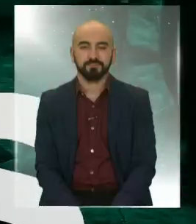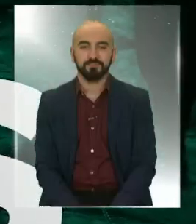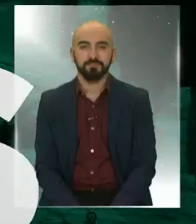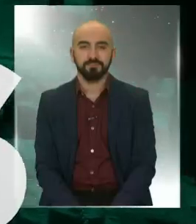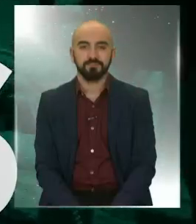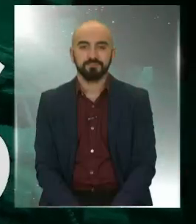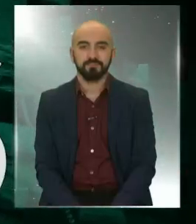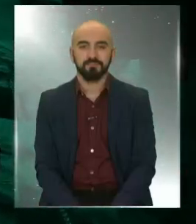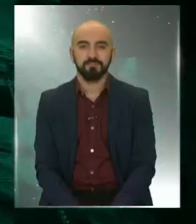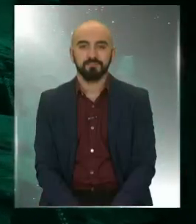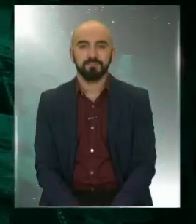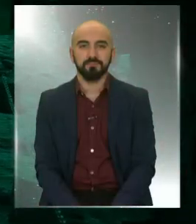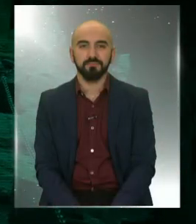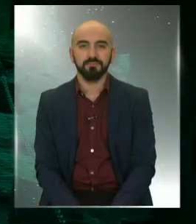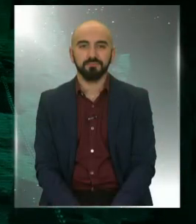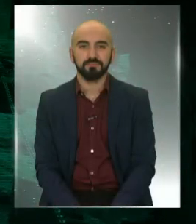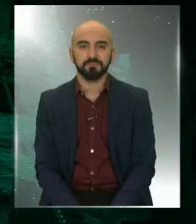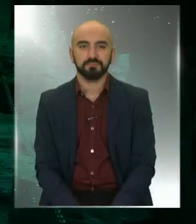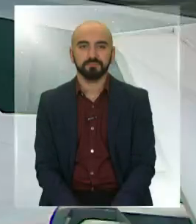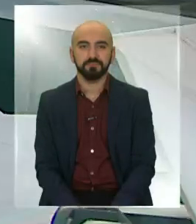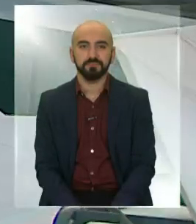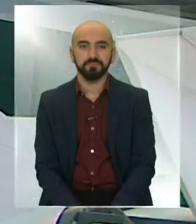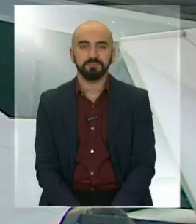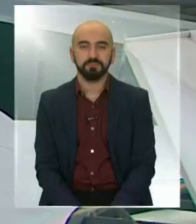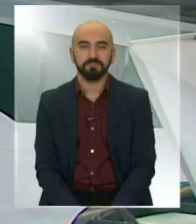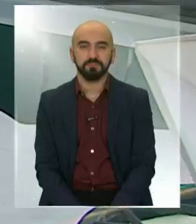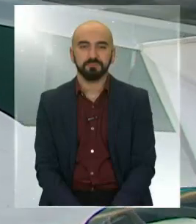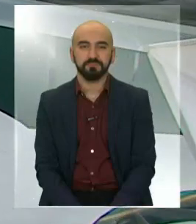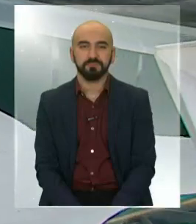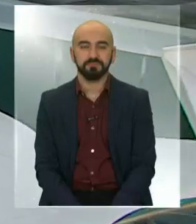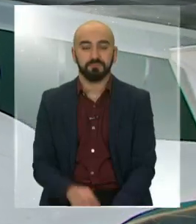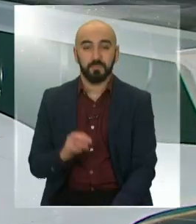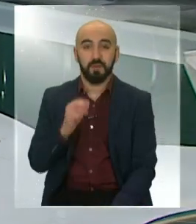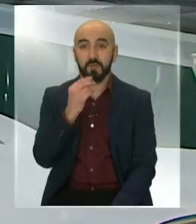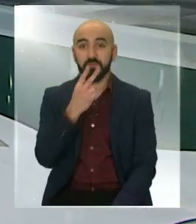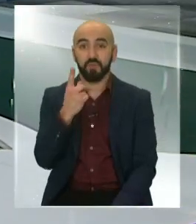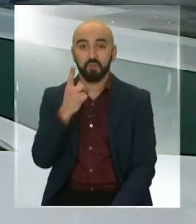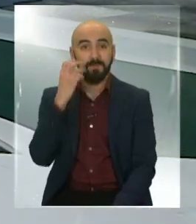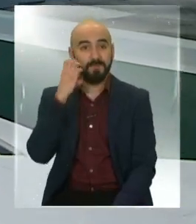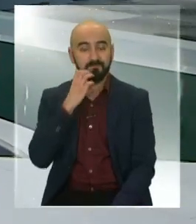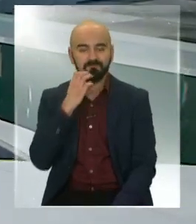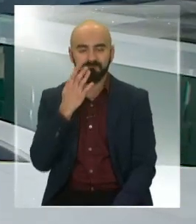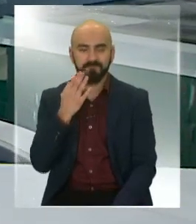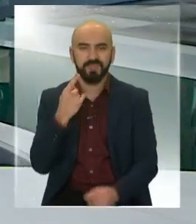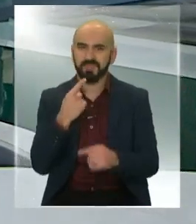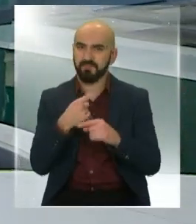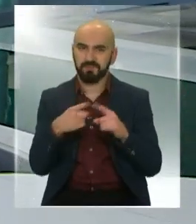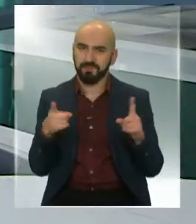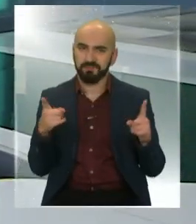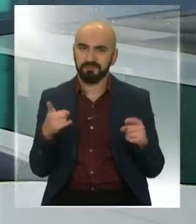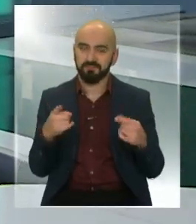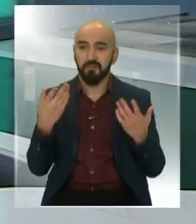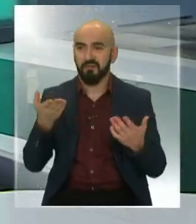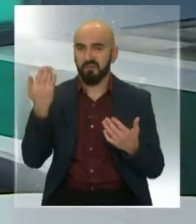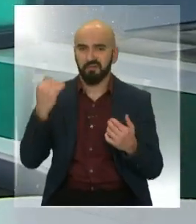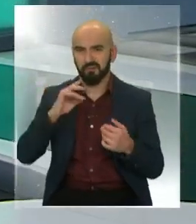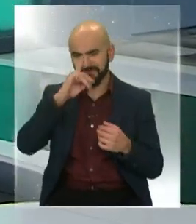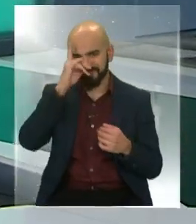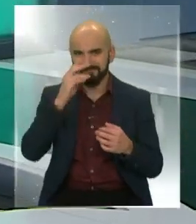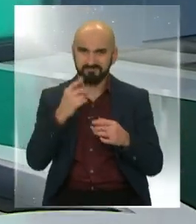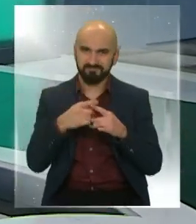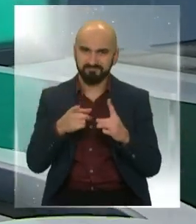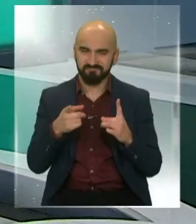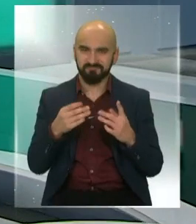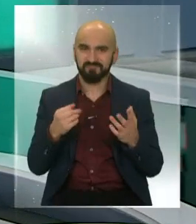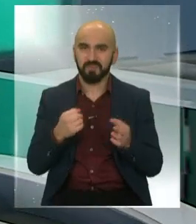Mega Noticias, reportajes. Un 21 de mayo muy distinto a lo que estamos acostumbrados a vivir.